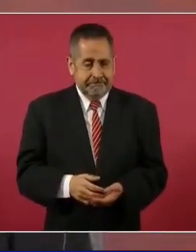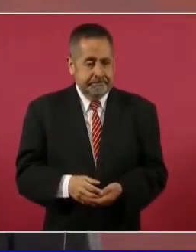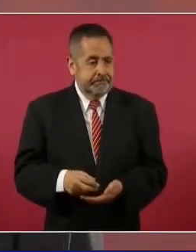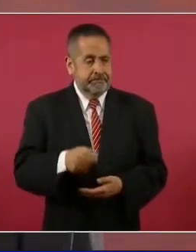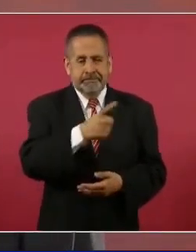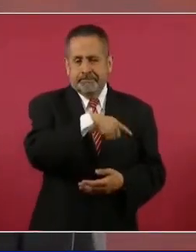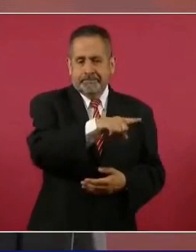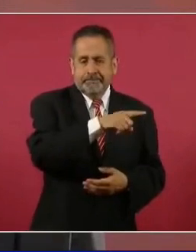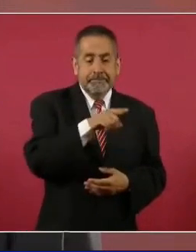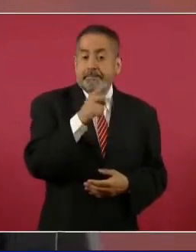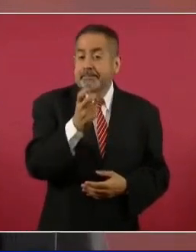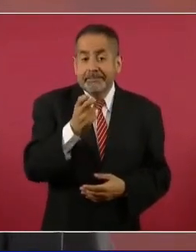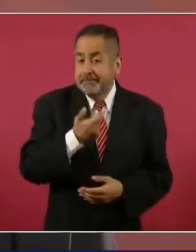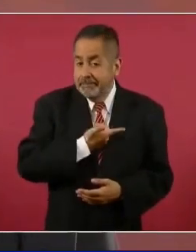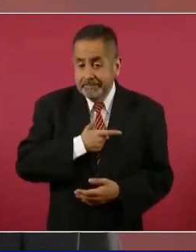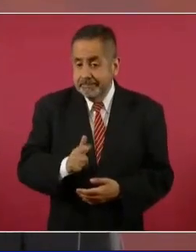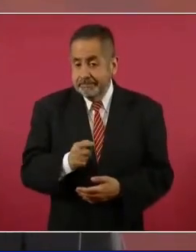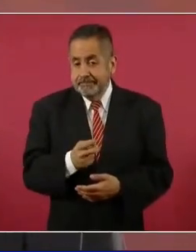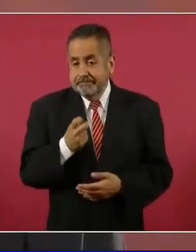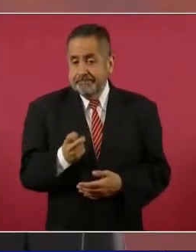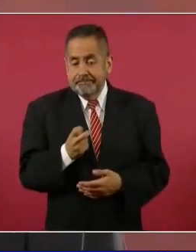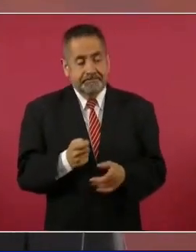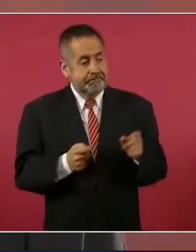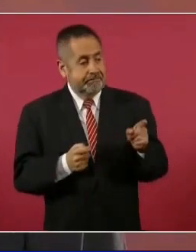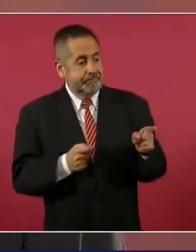y eso es lo que no les gusta,